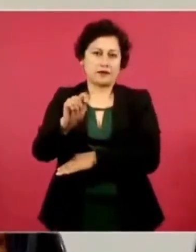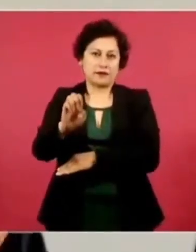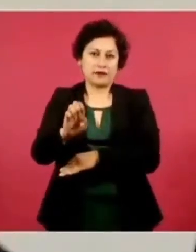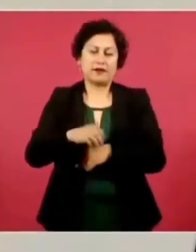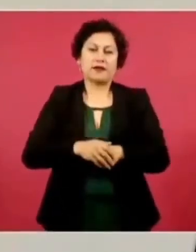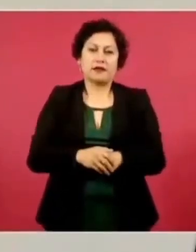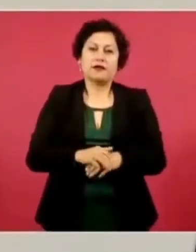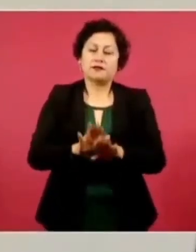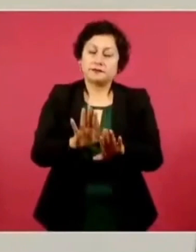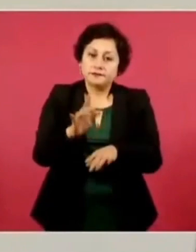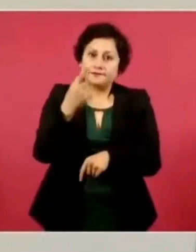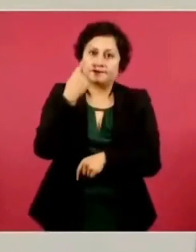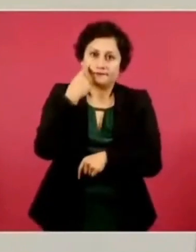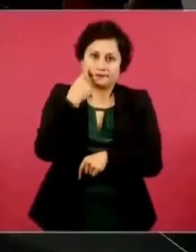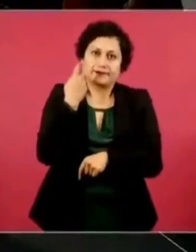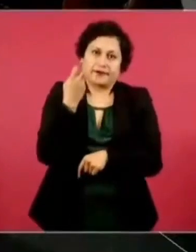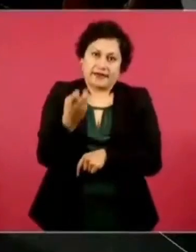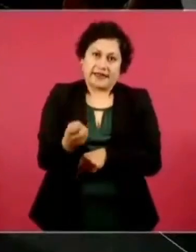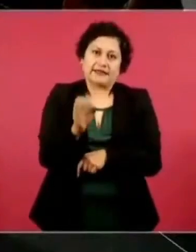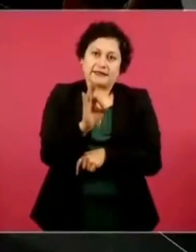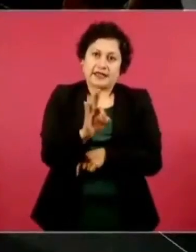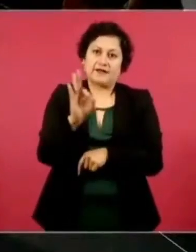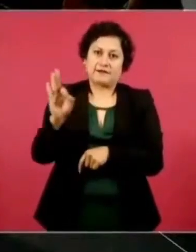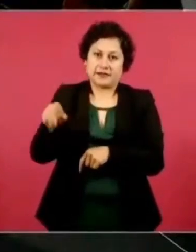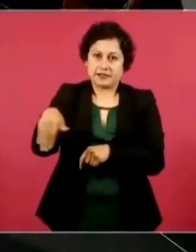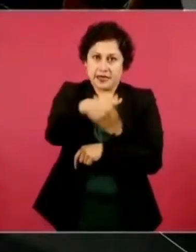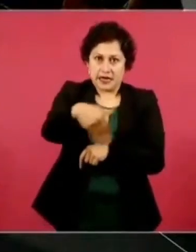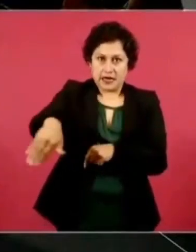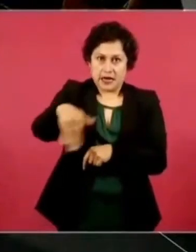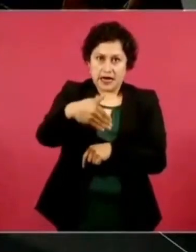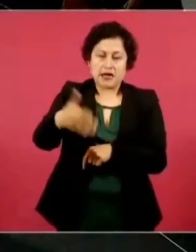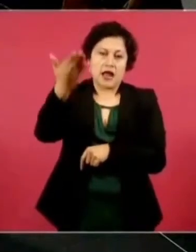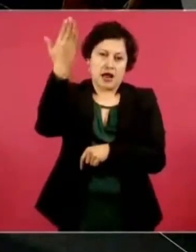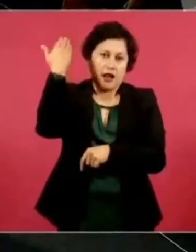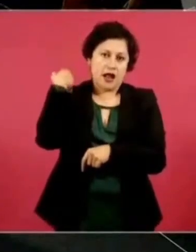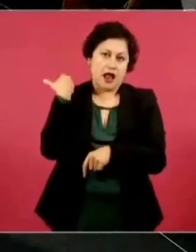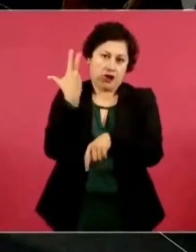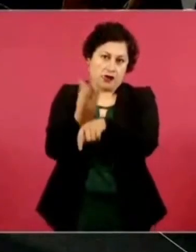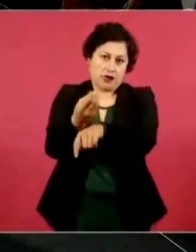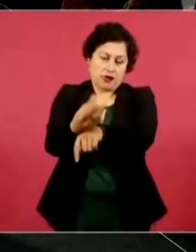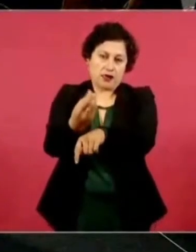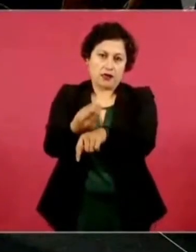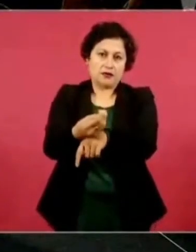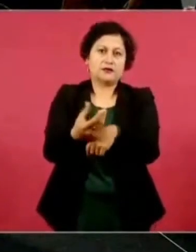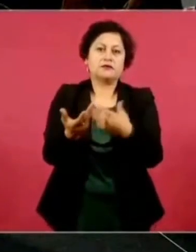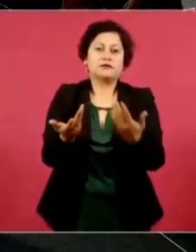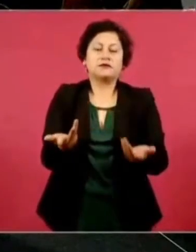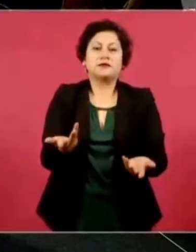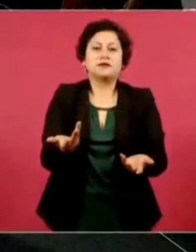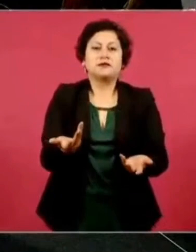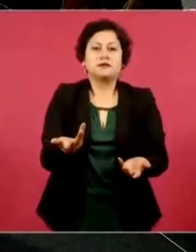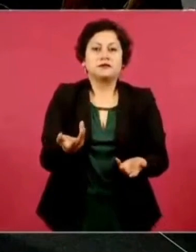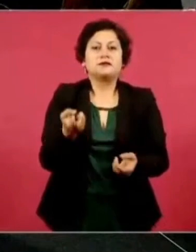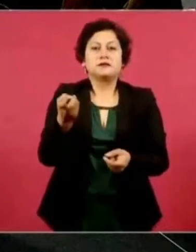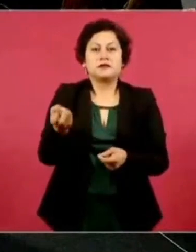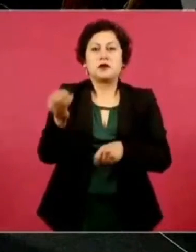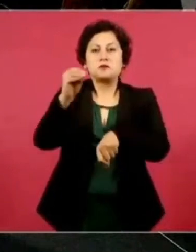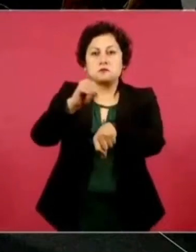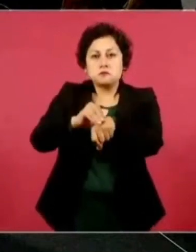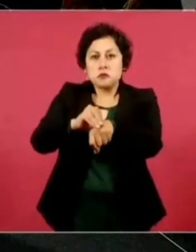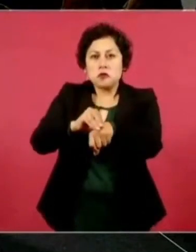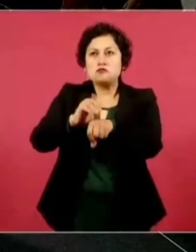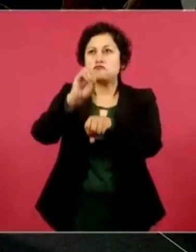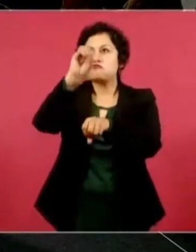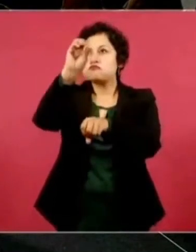Cabe mencionar que en esas fechas estaba en obras esa avenida, estaban haciendo señalamientos y poniendo foquitos. Ya